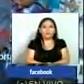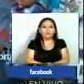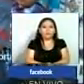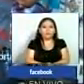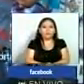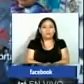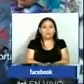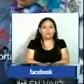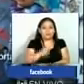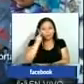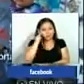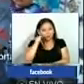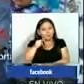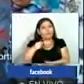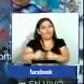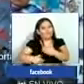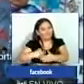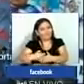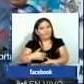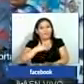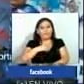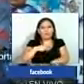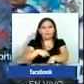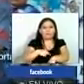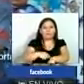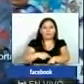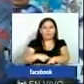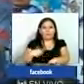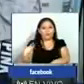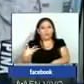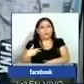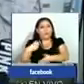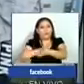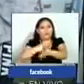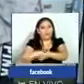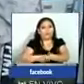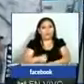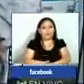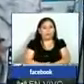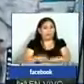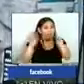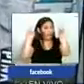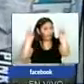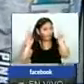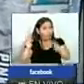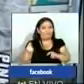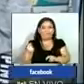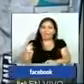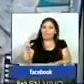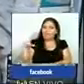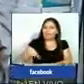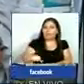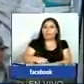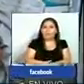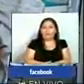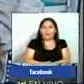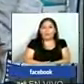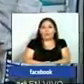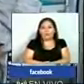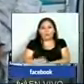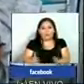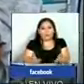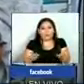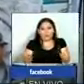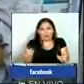Vienen Golpes duros Pero no importa Entonces Estamos pasando Con la comida Está mal No tenemos Por